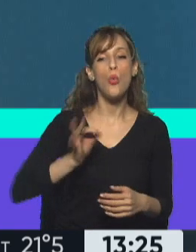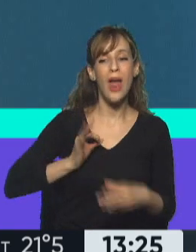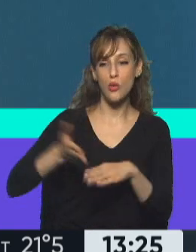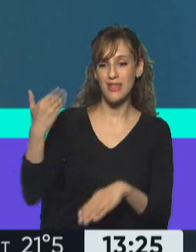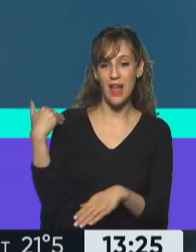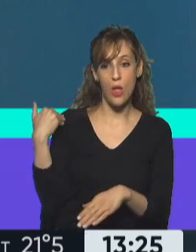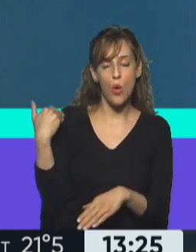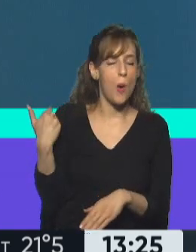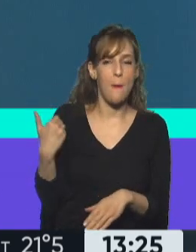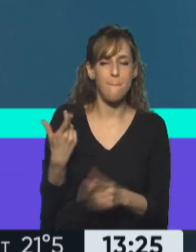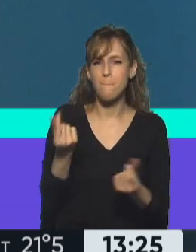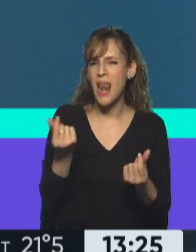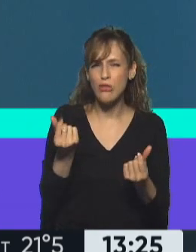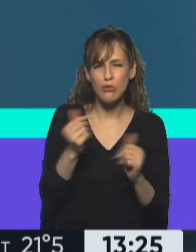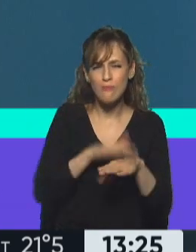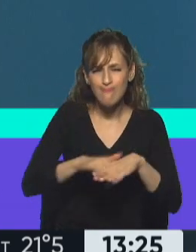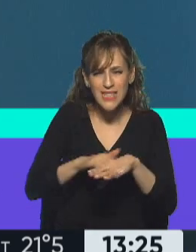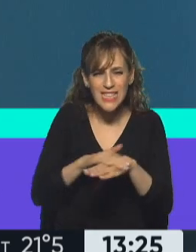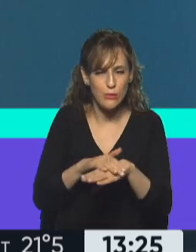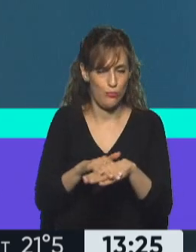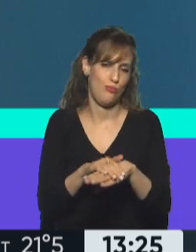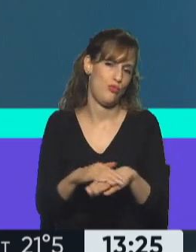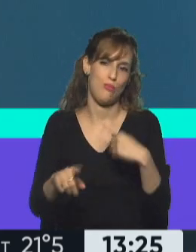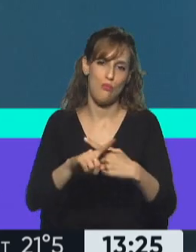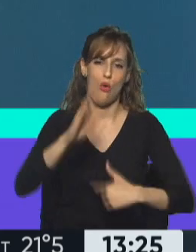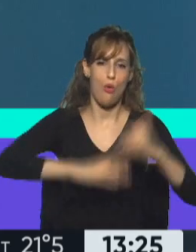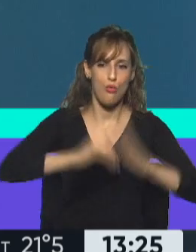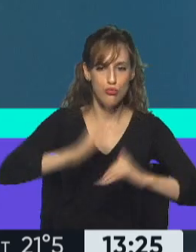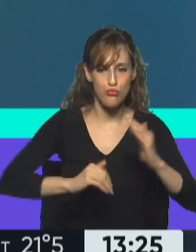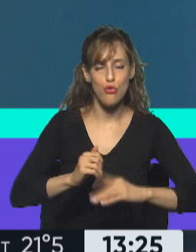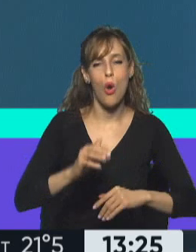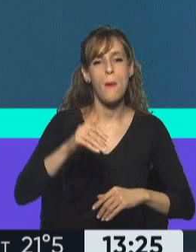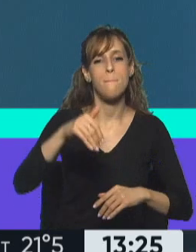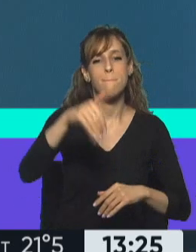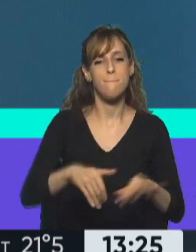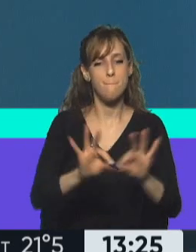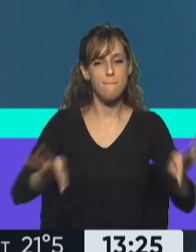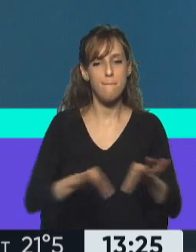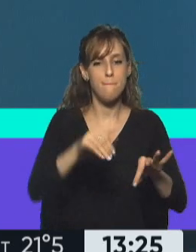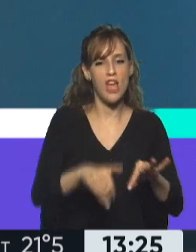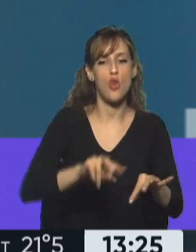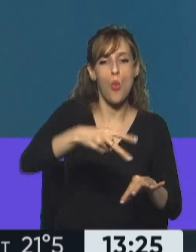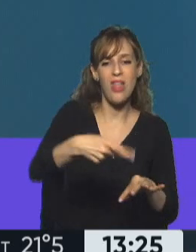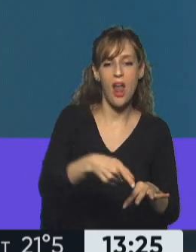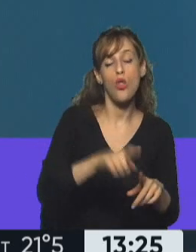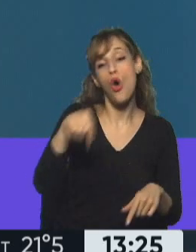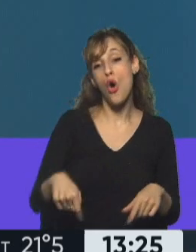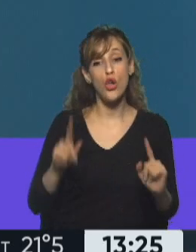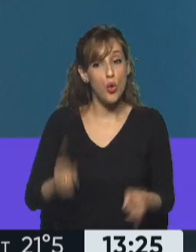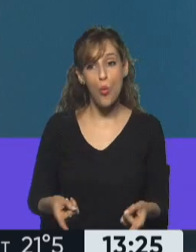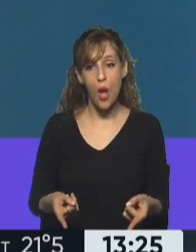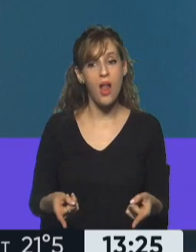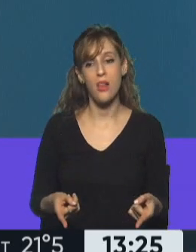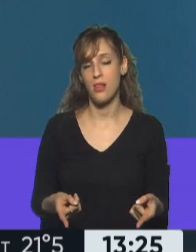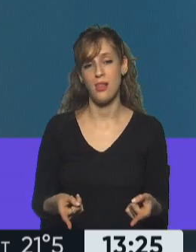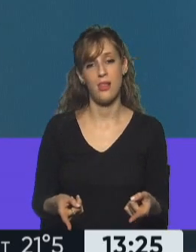más bajo medido en dólares del costo de construcción del metro cuadrado. Bueno, hoy estamos igualmente dentro de los más bajos